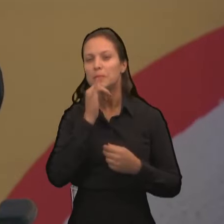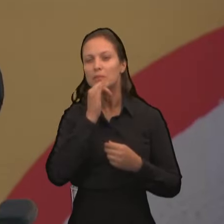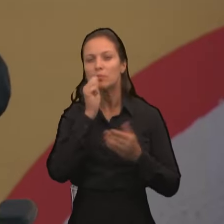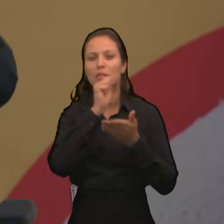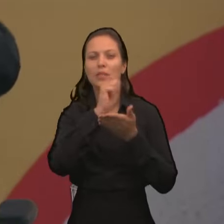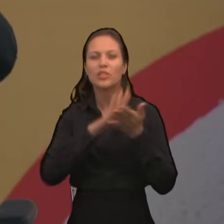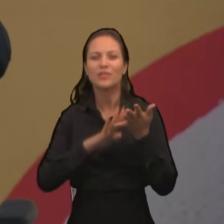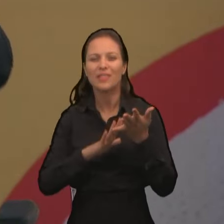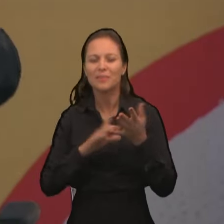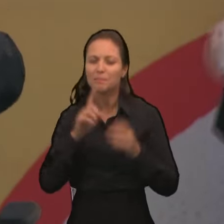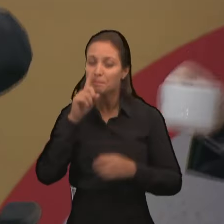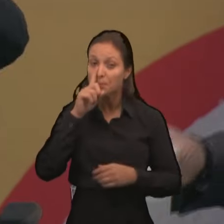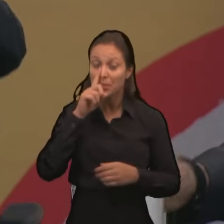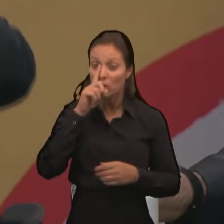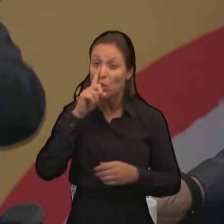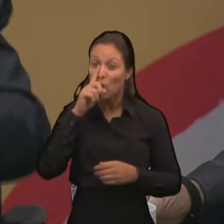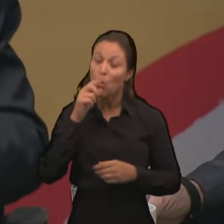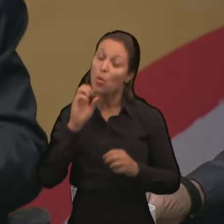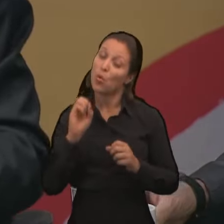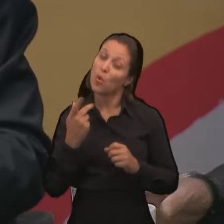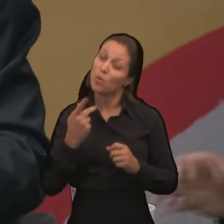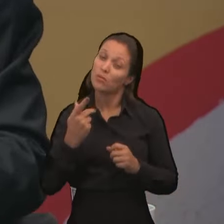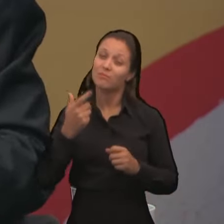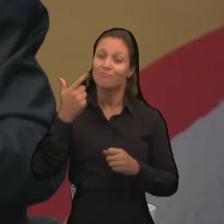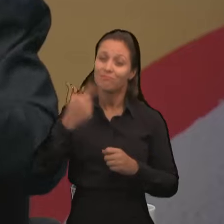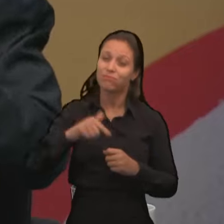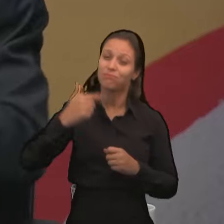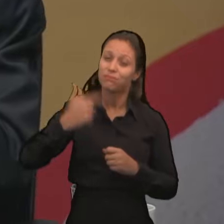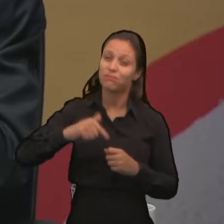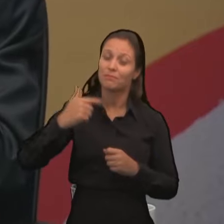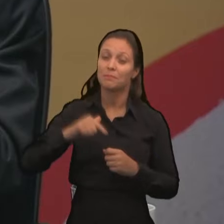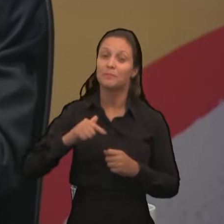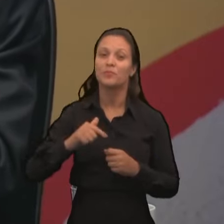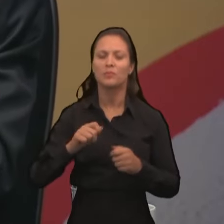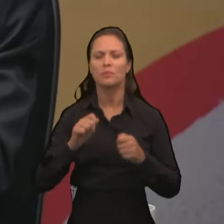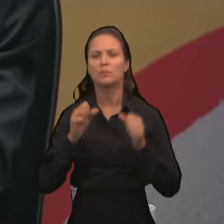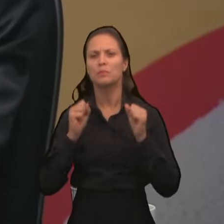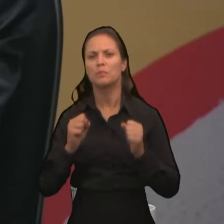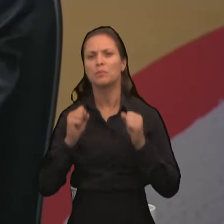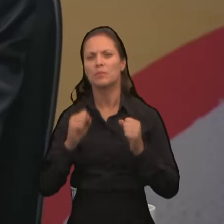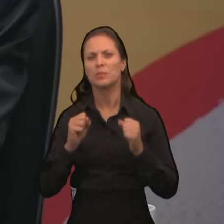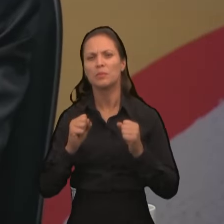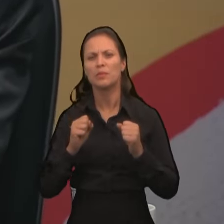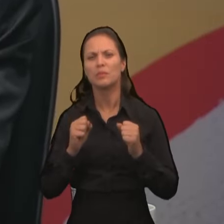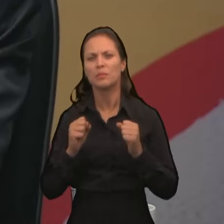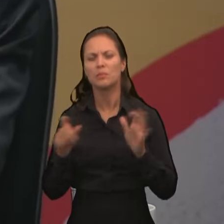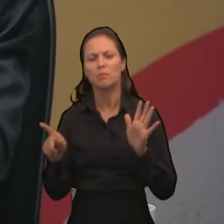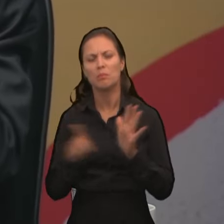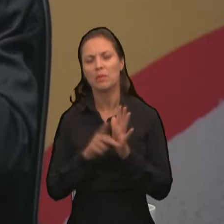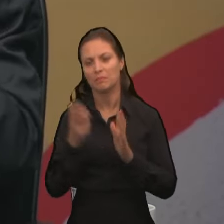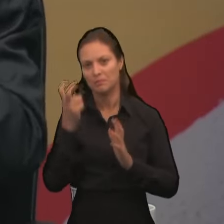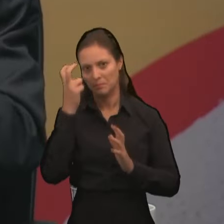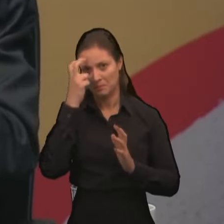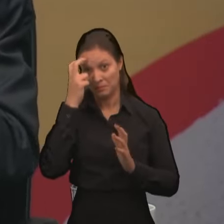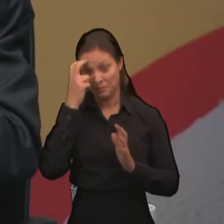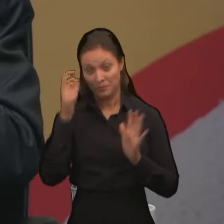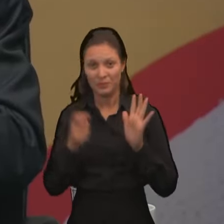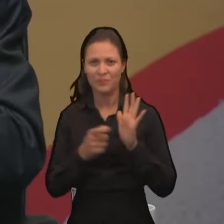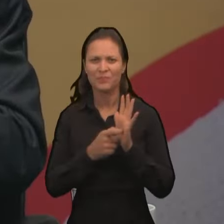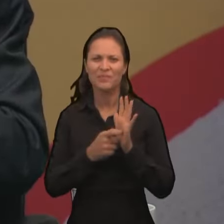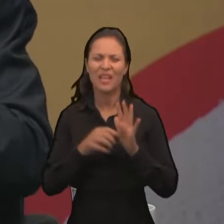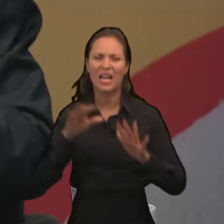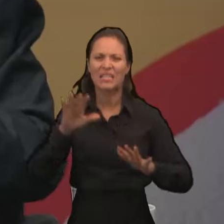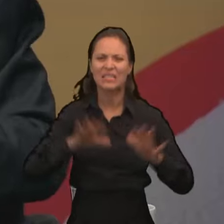muchas actividades humanas de riesgo o repetitivas van a ser realizadas a través de la inteligencia